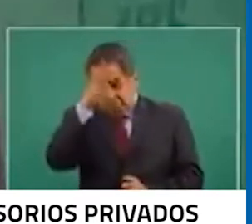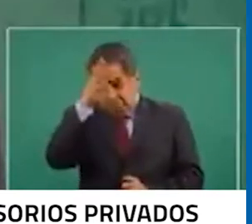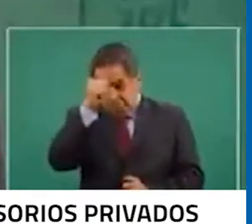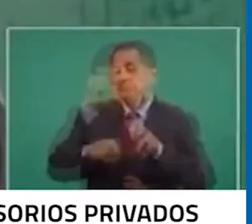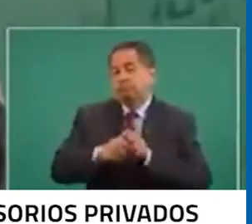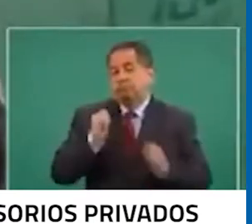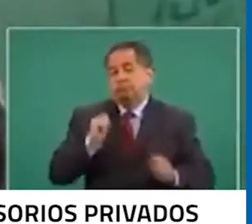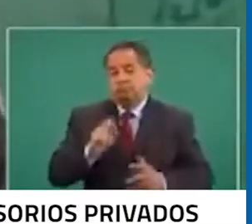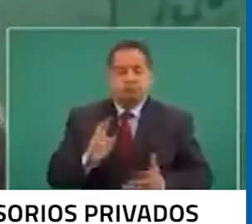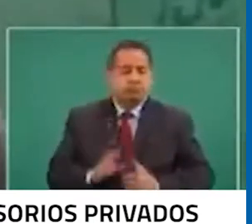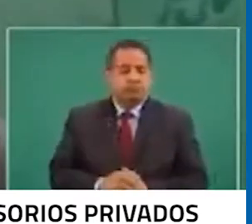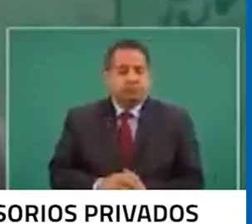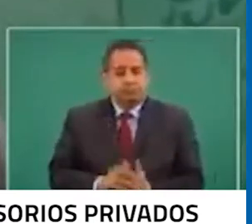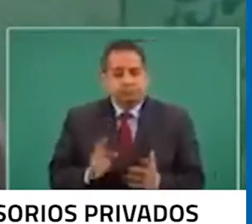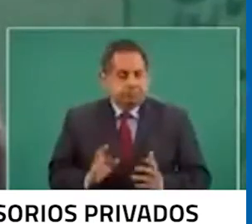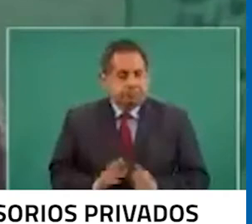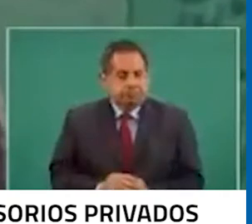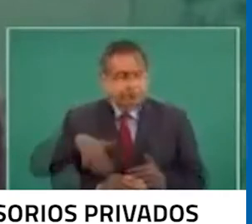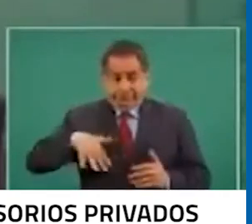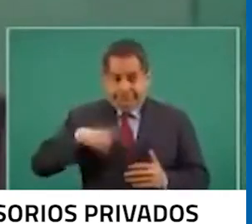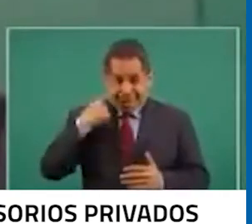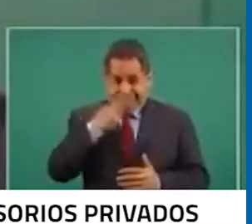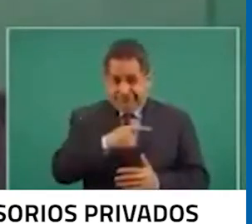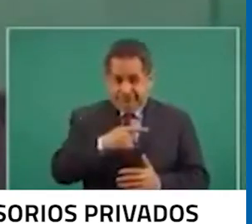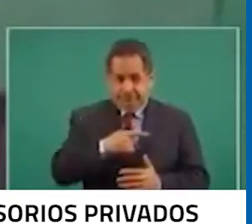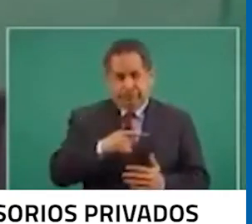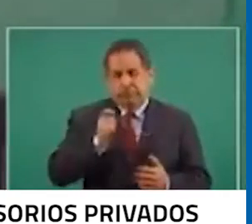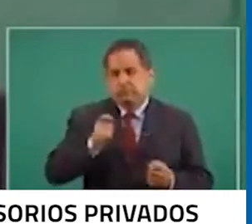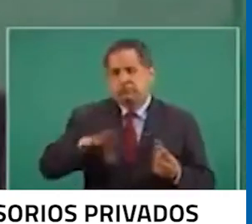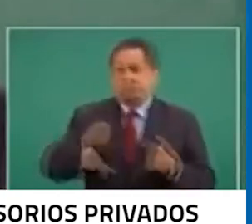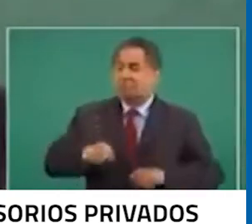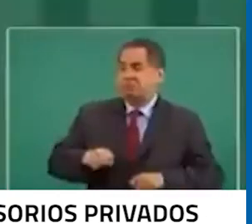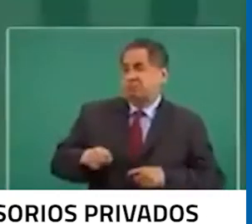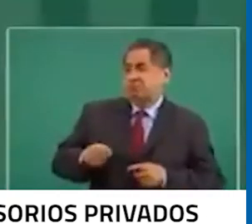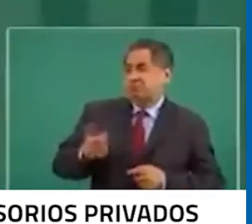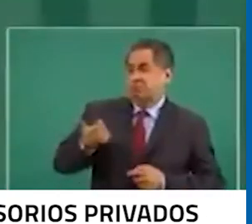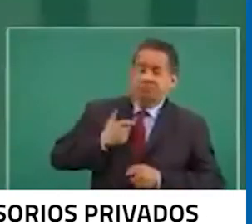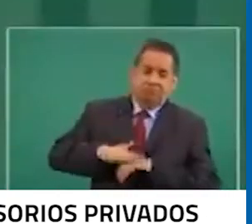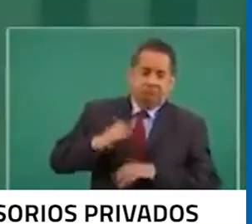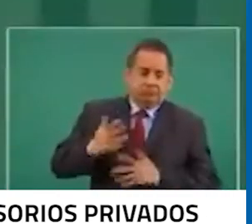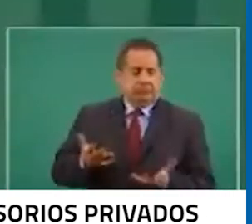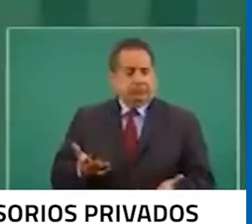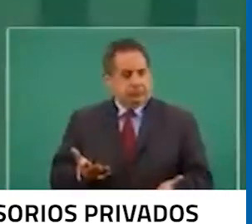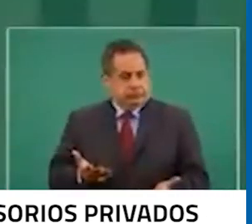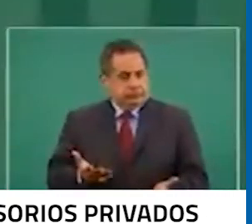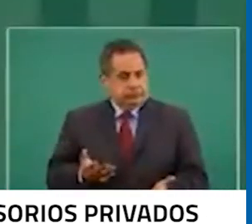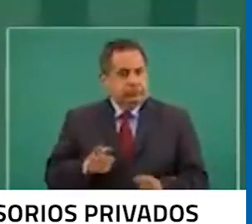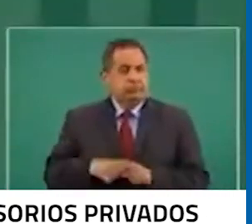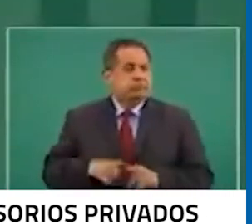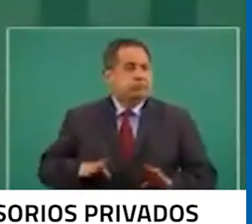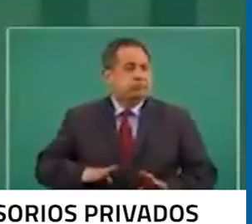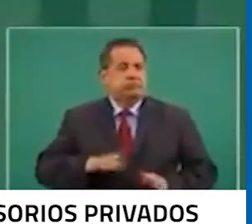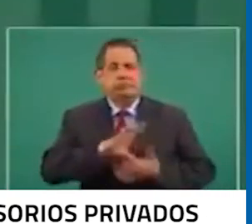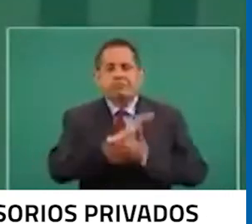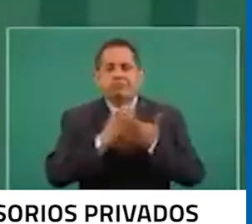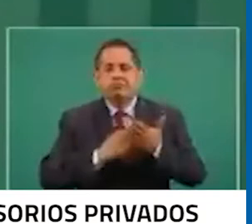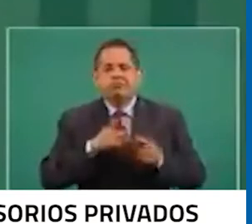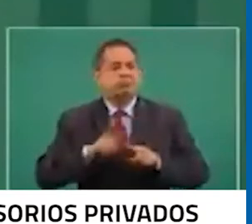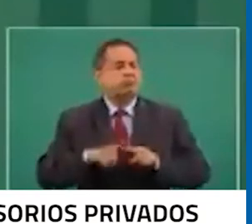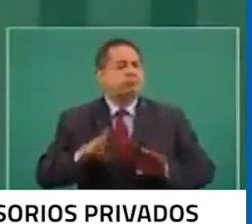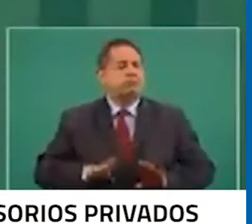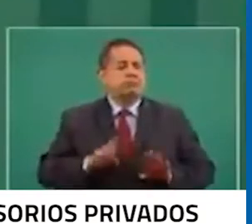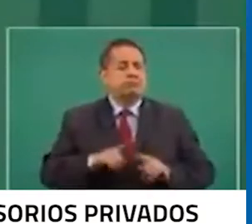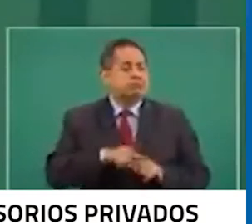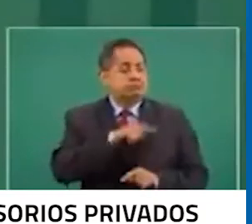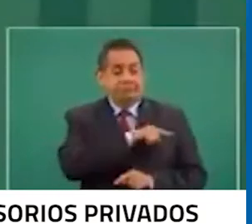una regla obviamente aquí hubo abusos de todo tipo los beneficiarios de estos contratos muy